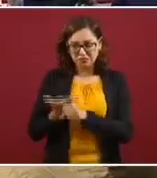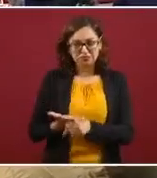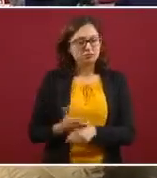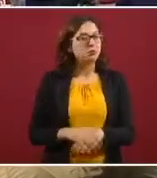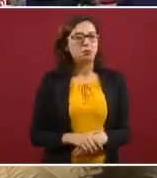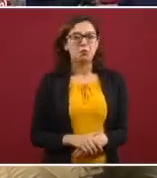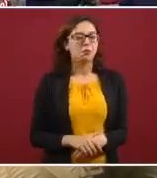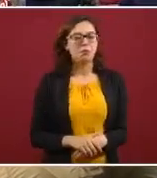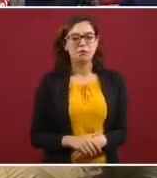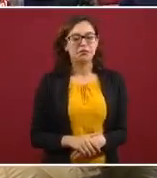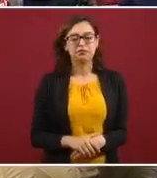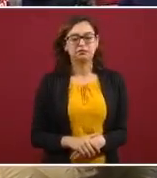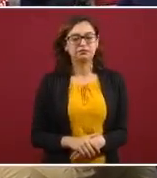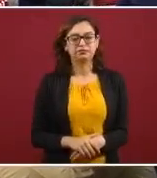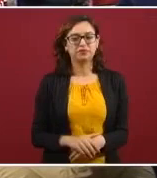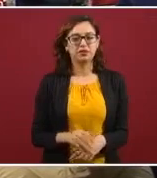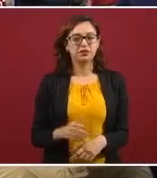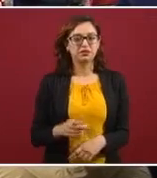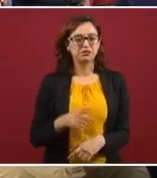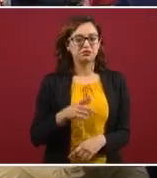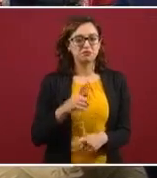hasta expresidentes,